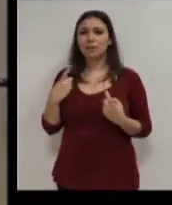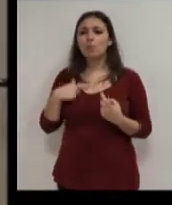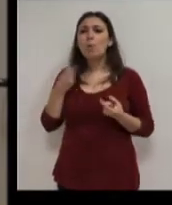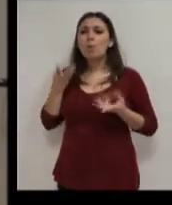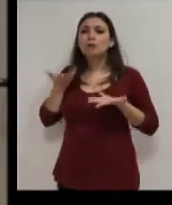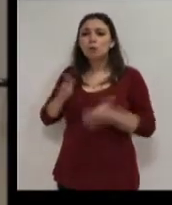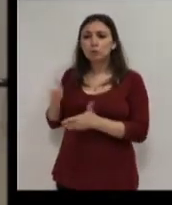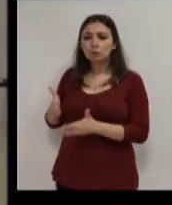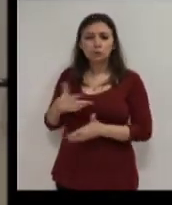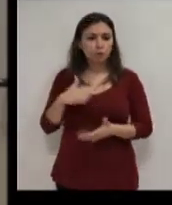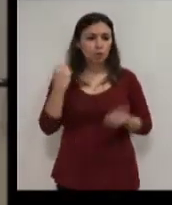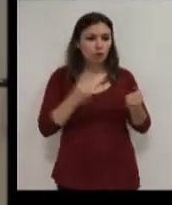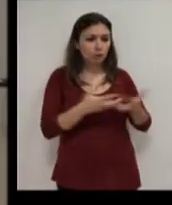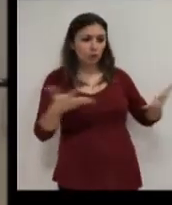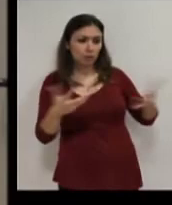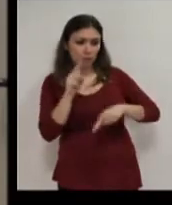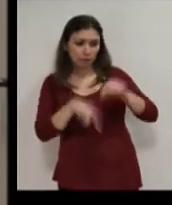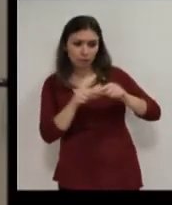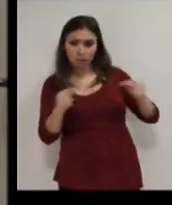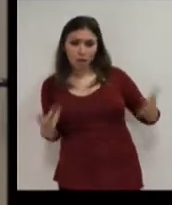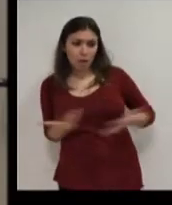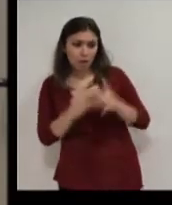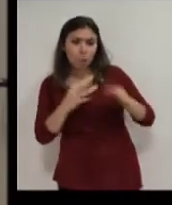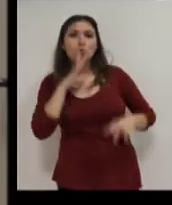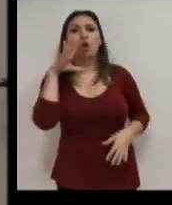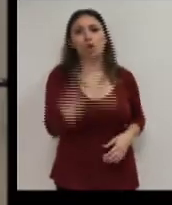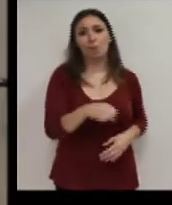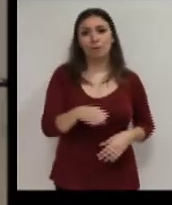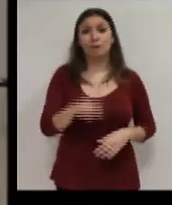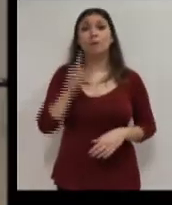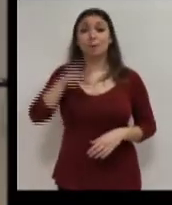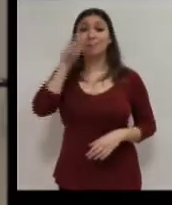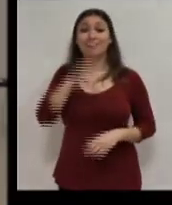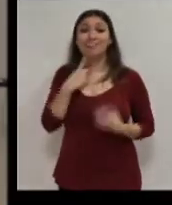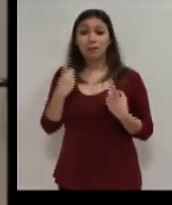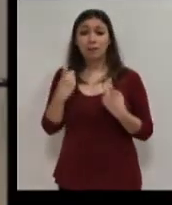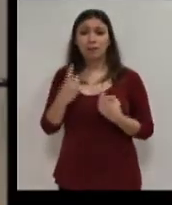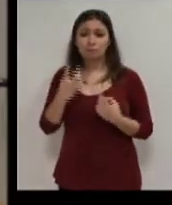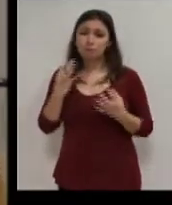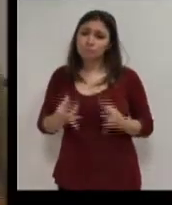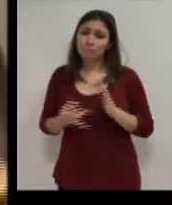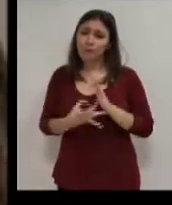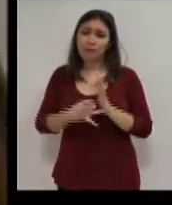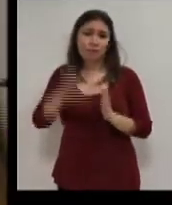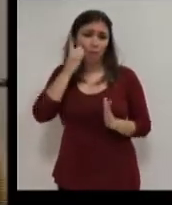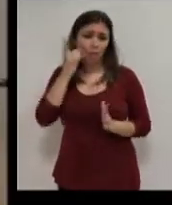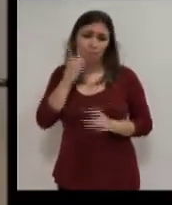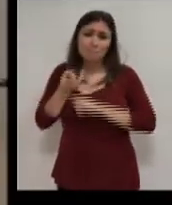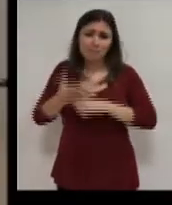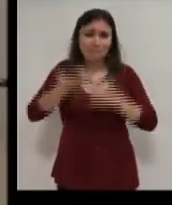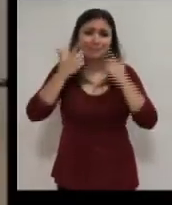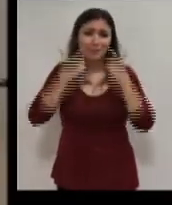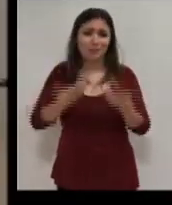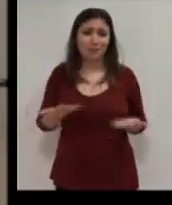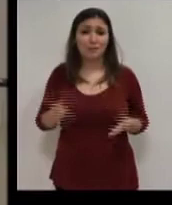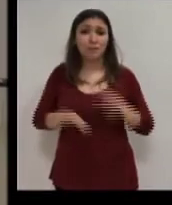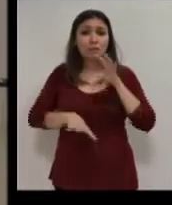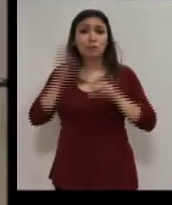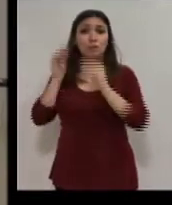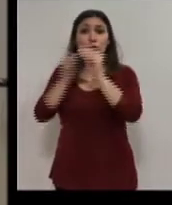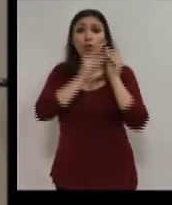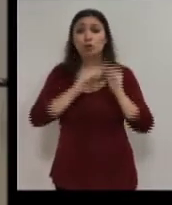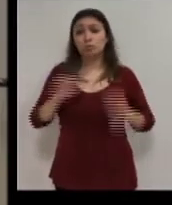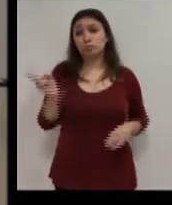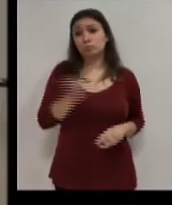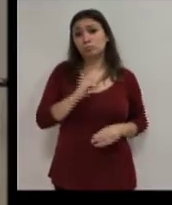pero tienen que adaptarse a su necesidad y se adaptan. Y de hecho pues son los que tienen en muchos casos teléfonos mejores. Esto de decir esta